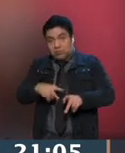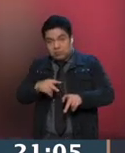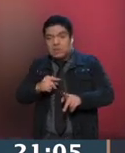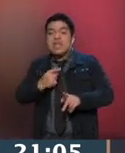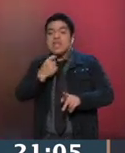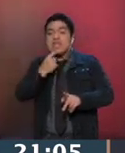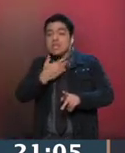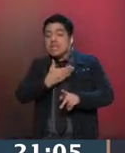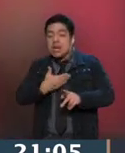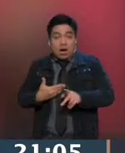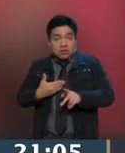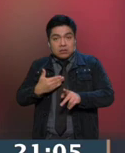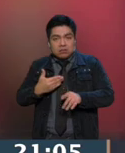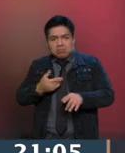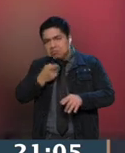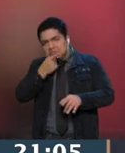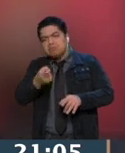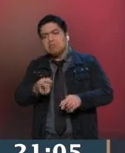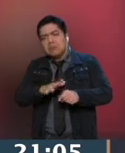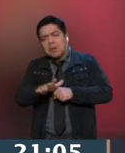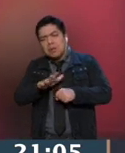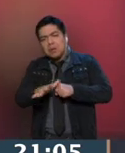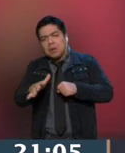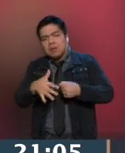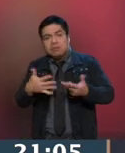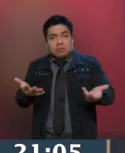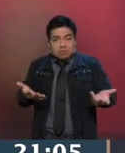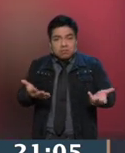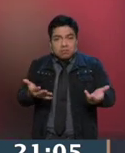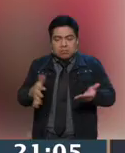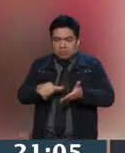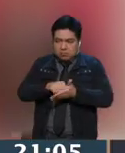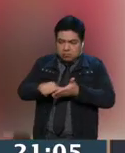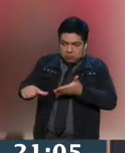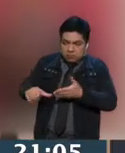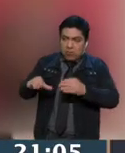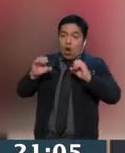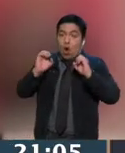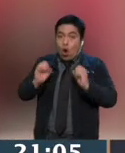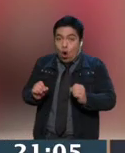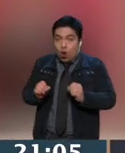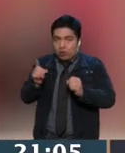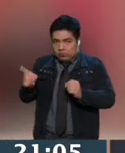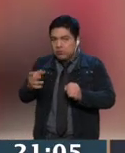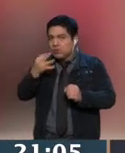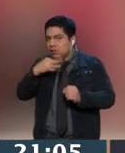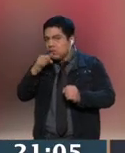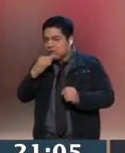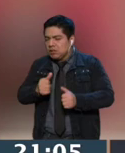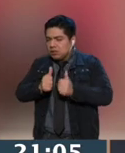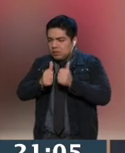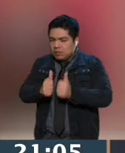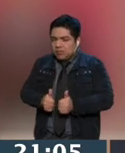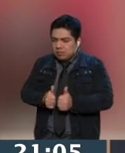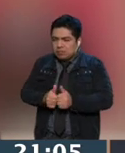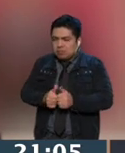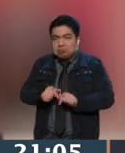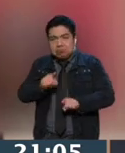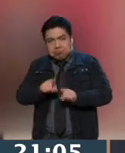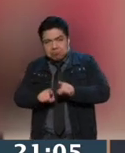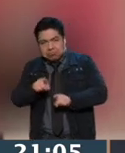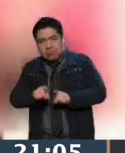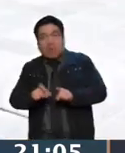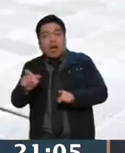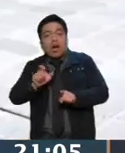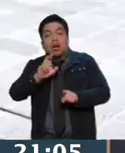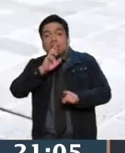el presidente López Obrador dijo que la clausura o la permanencia de esta fiesta brava se deberá de